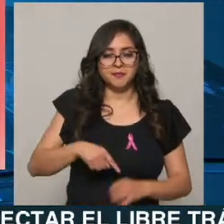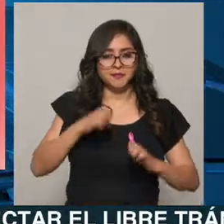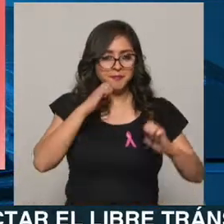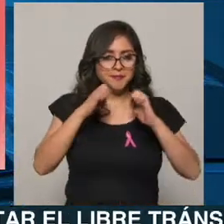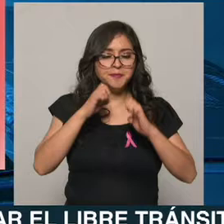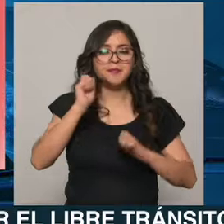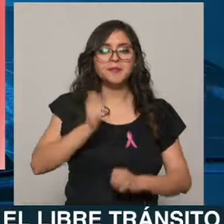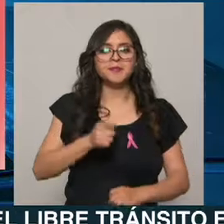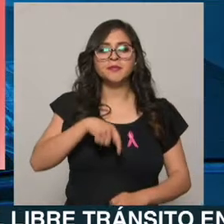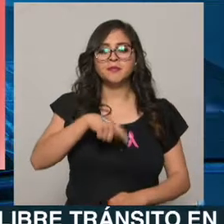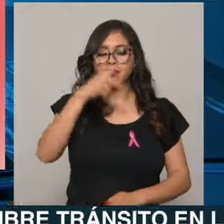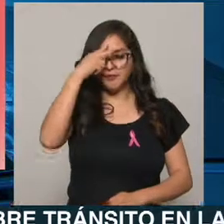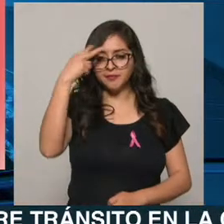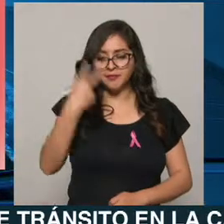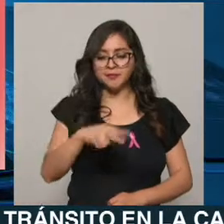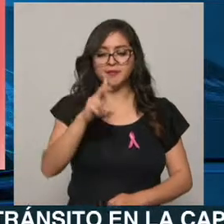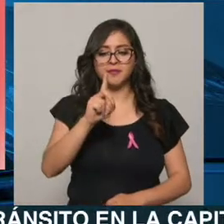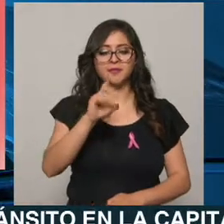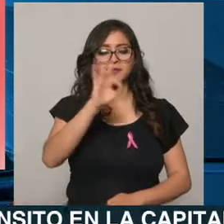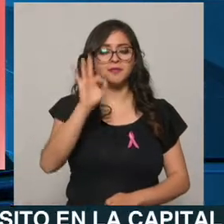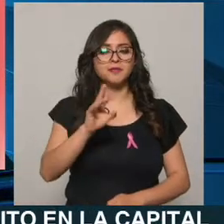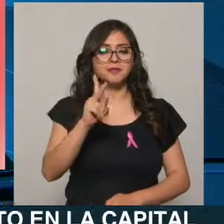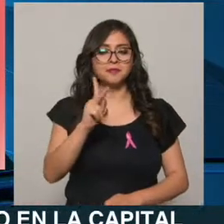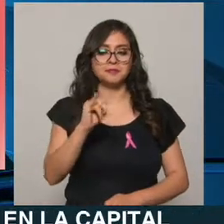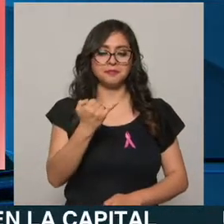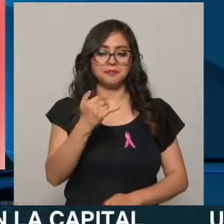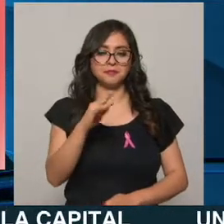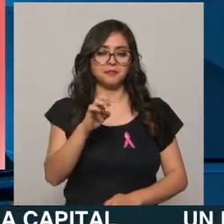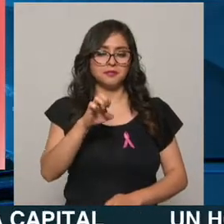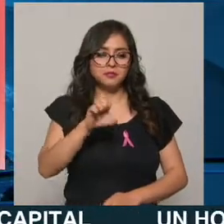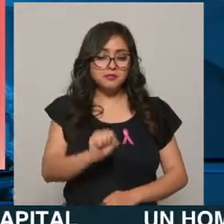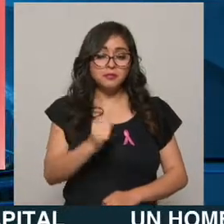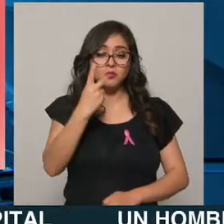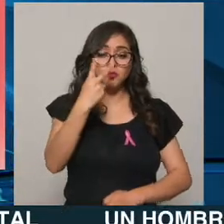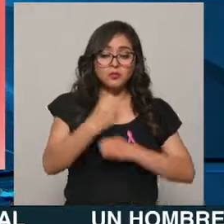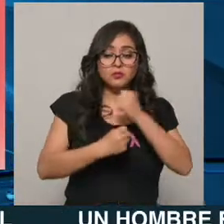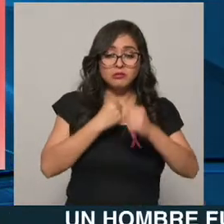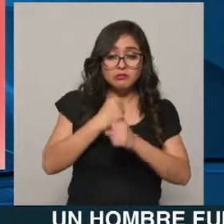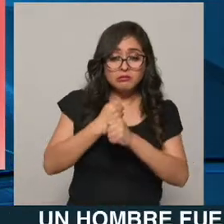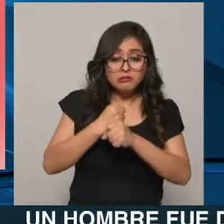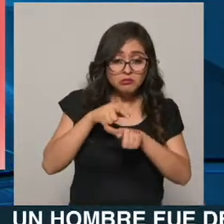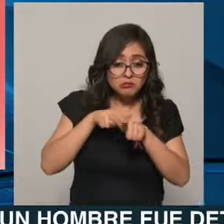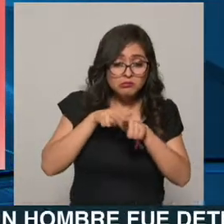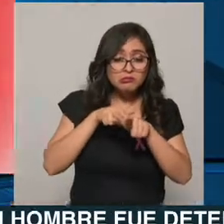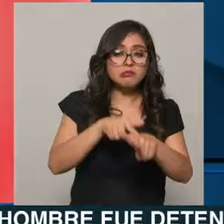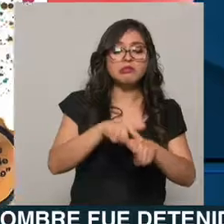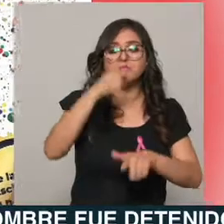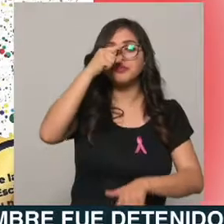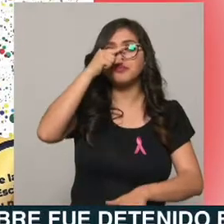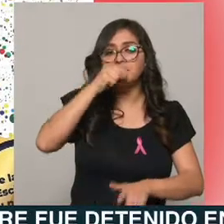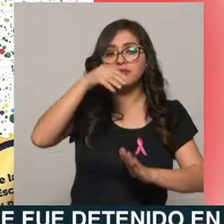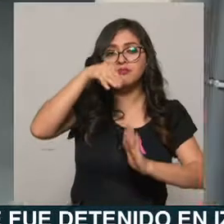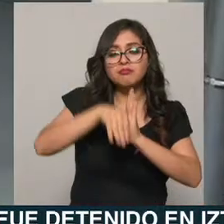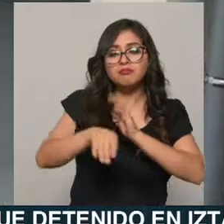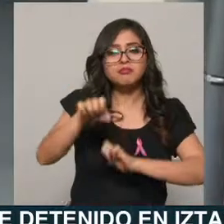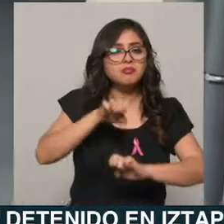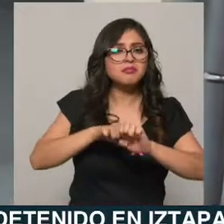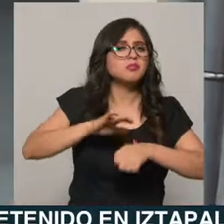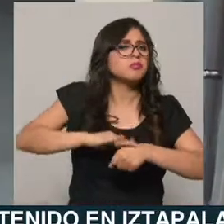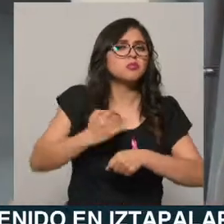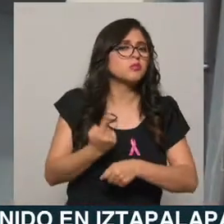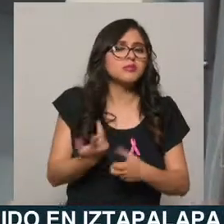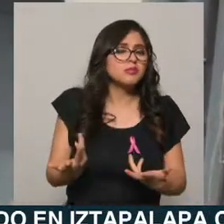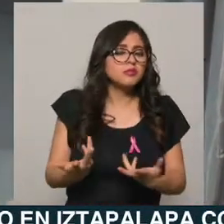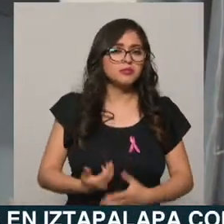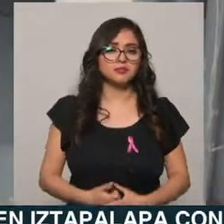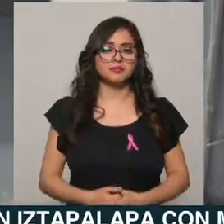el 30% de las pymes fracasan durante los primeros 2 años de vida. ¿A qué se debe? Mira, yo creo que se debe a muchos factores, pero uno de